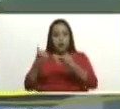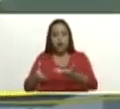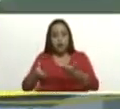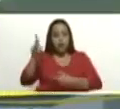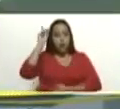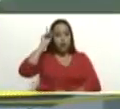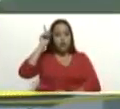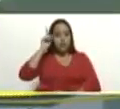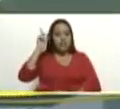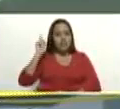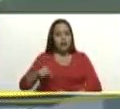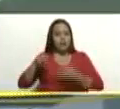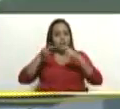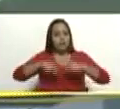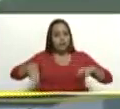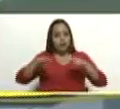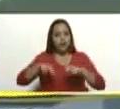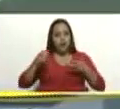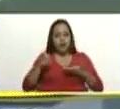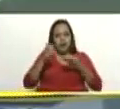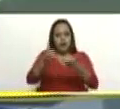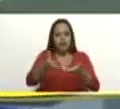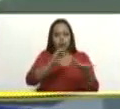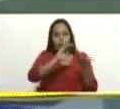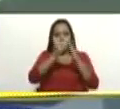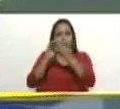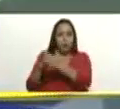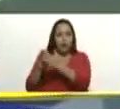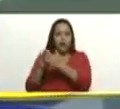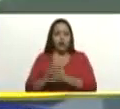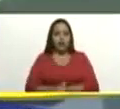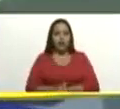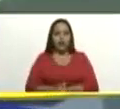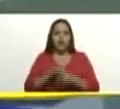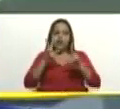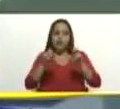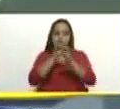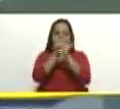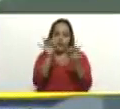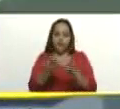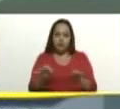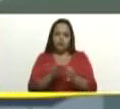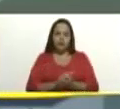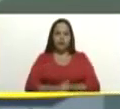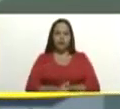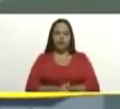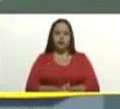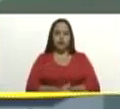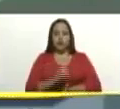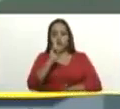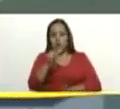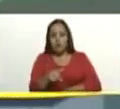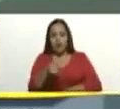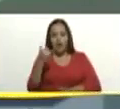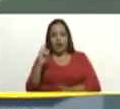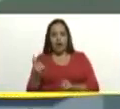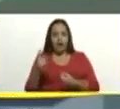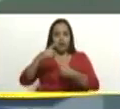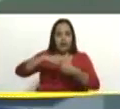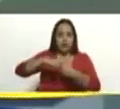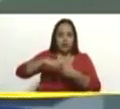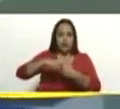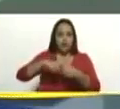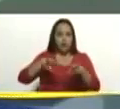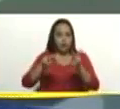investigación, premios comunitarios y alternativos, y se han incorporado